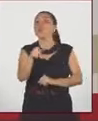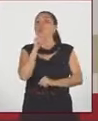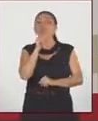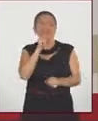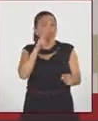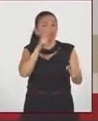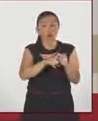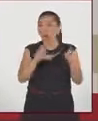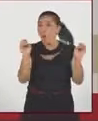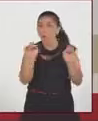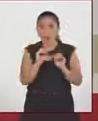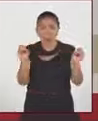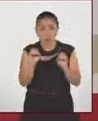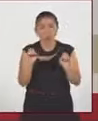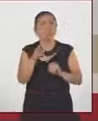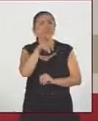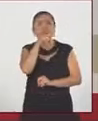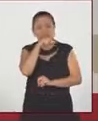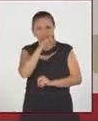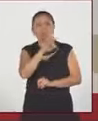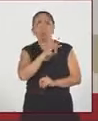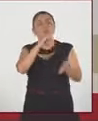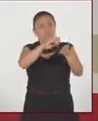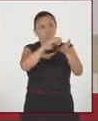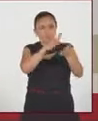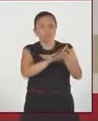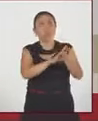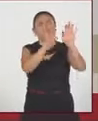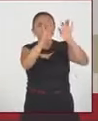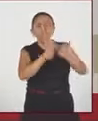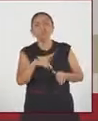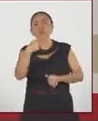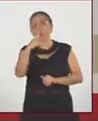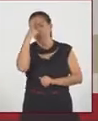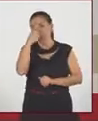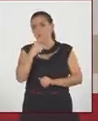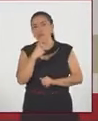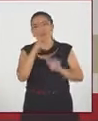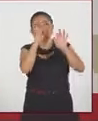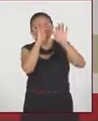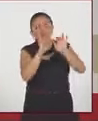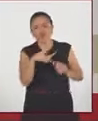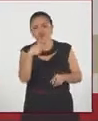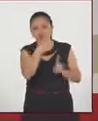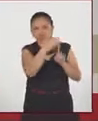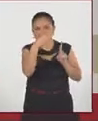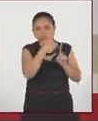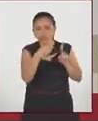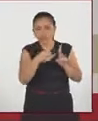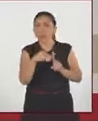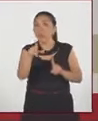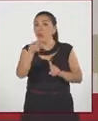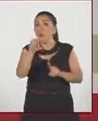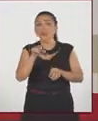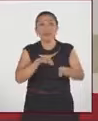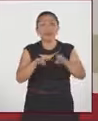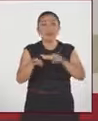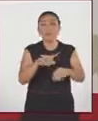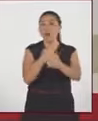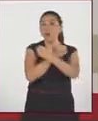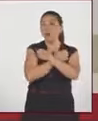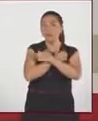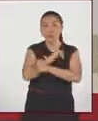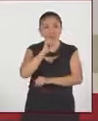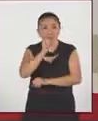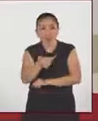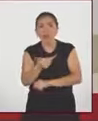tienen cuenta, no se preocupen. Regístrense con su perfil y proporcionen sus datos. En caso de no pertenecer al sector educativo o